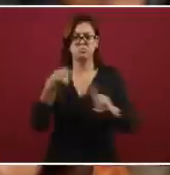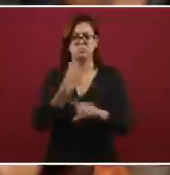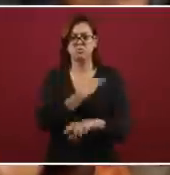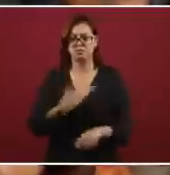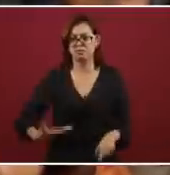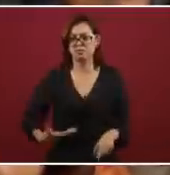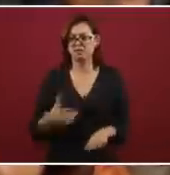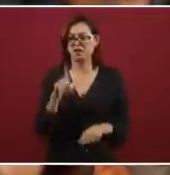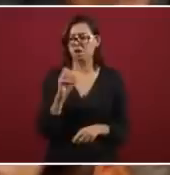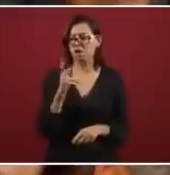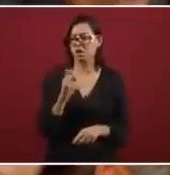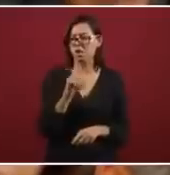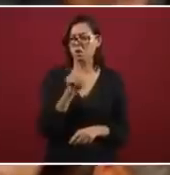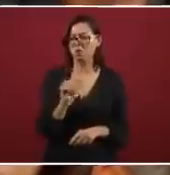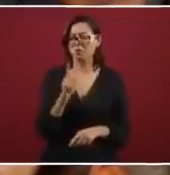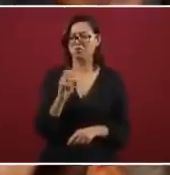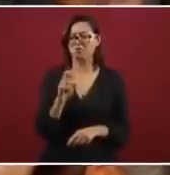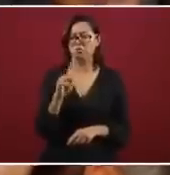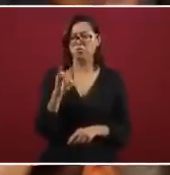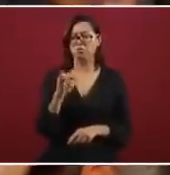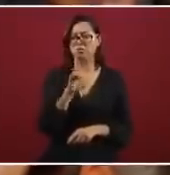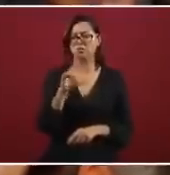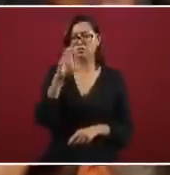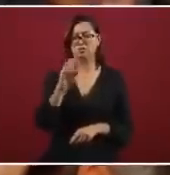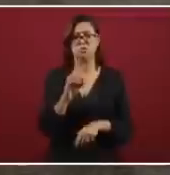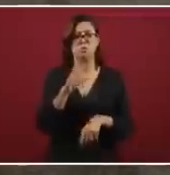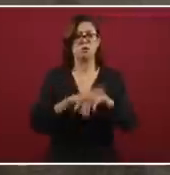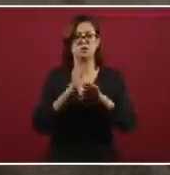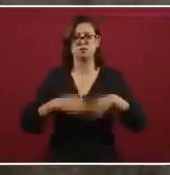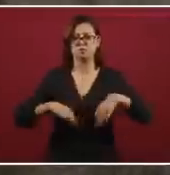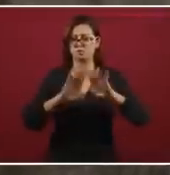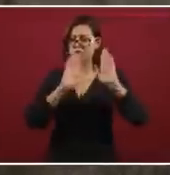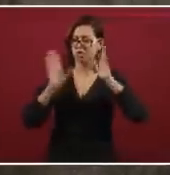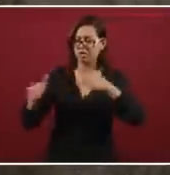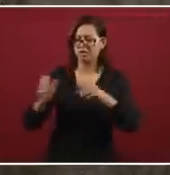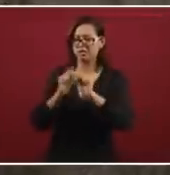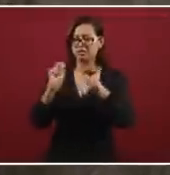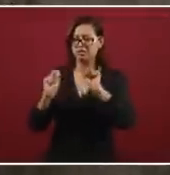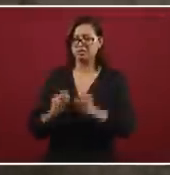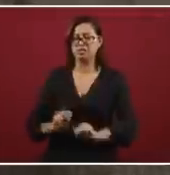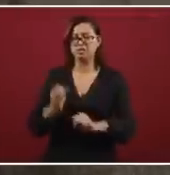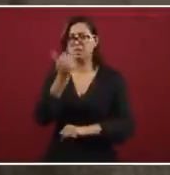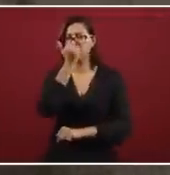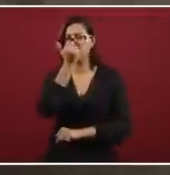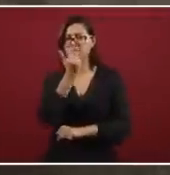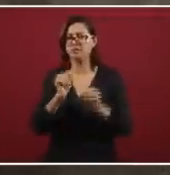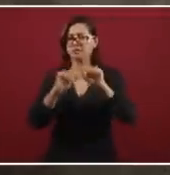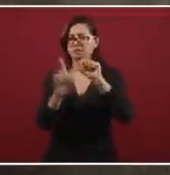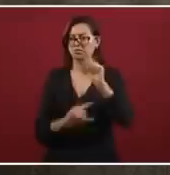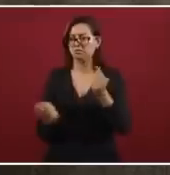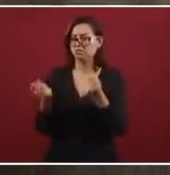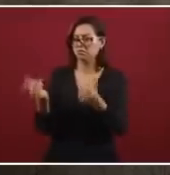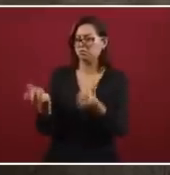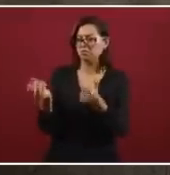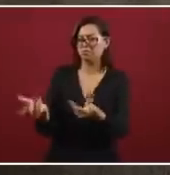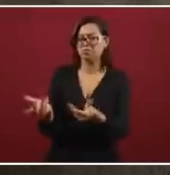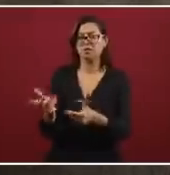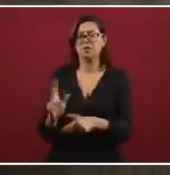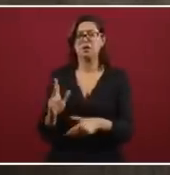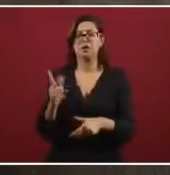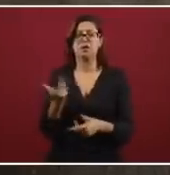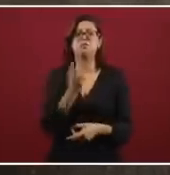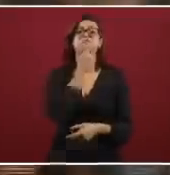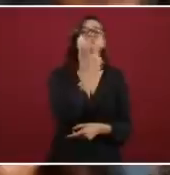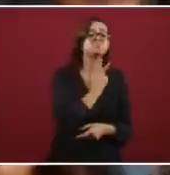Portillo, los energéticos, era el sistema alimentario mexicano, alimentar al país? Y dependía, puso en manos, en la suerte